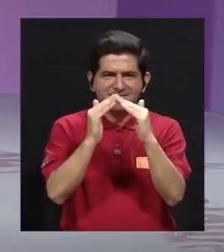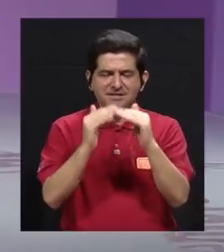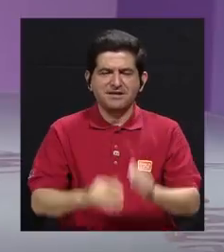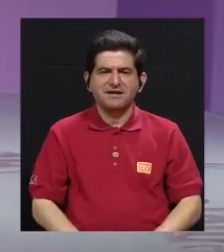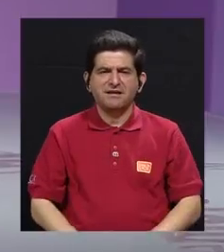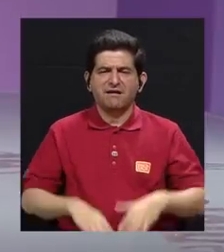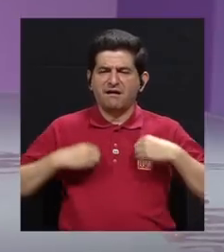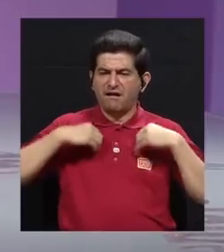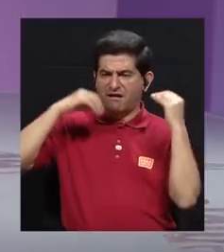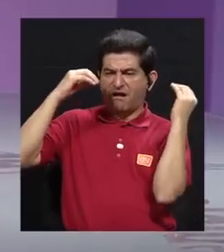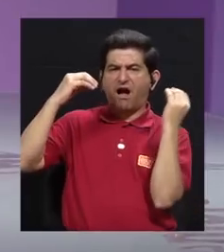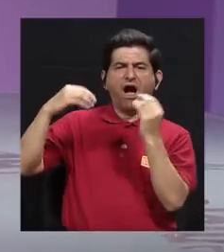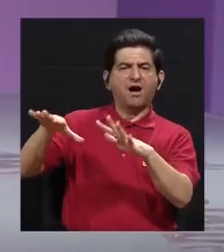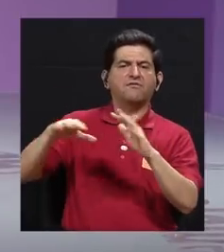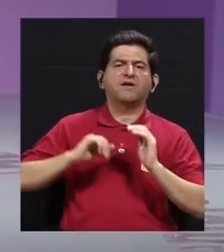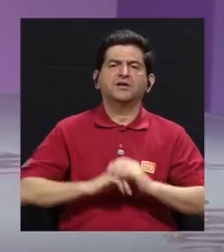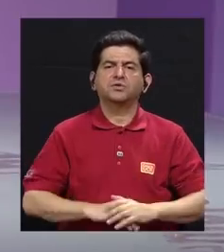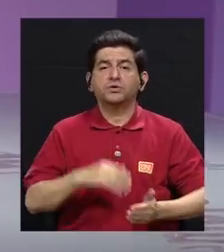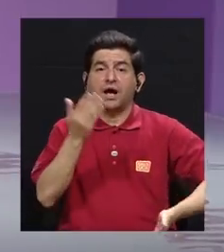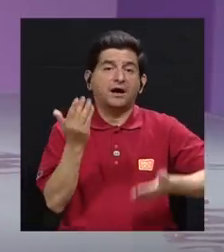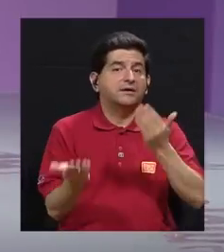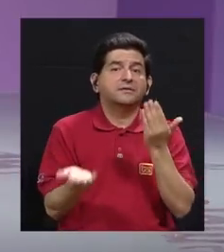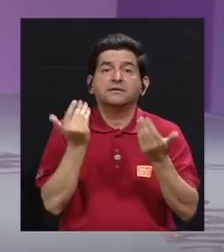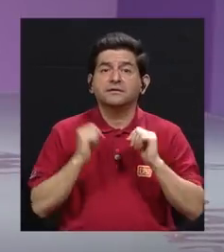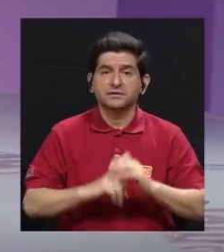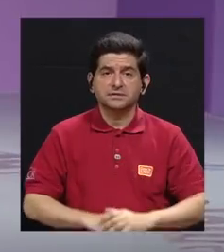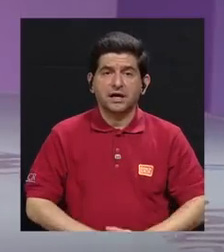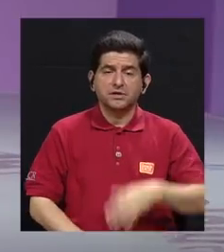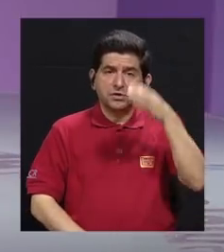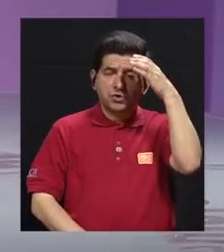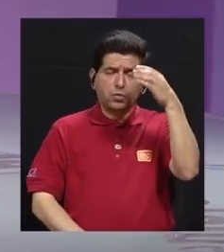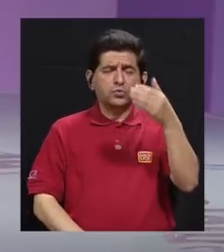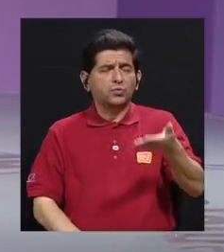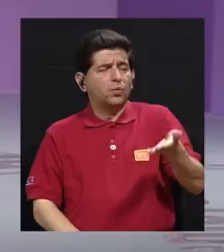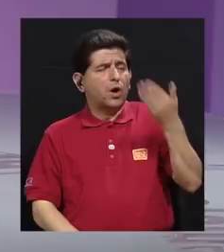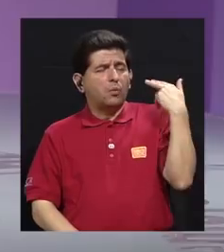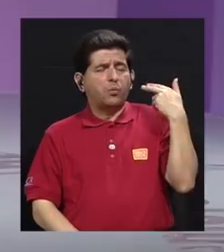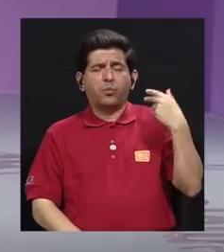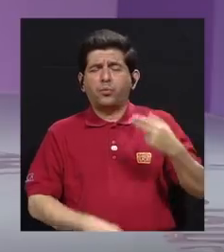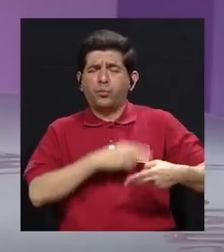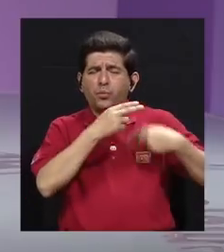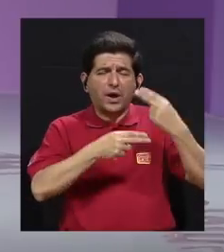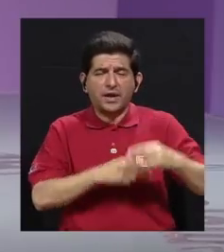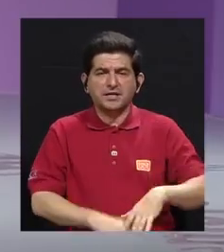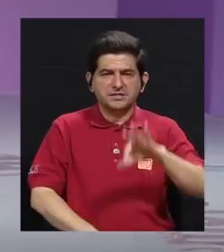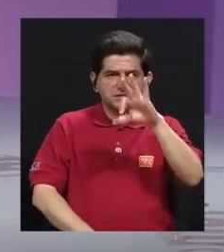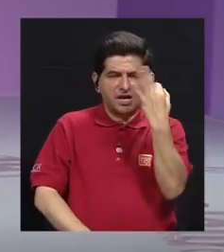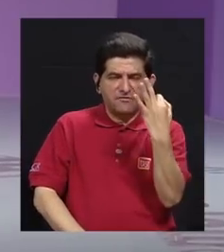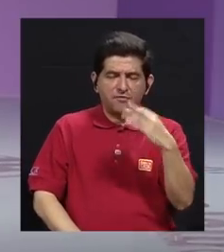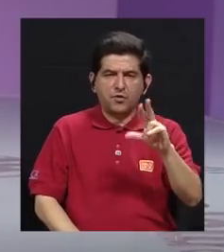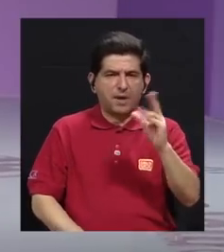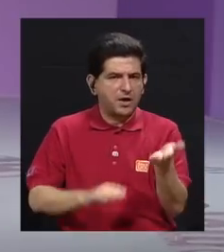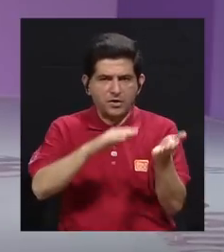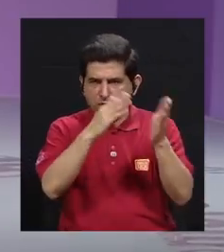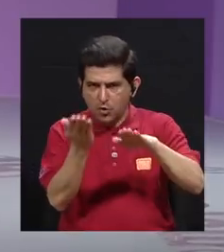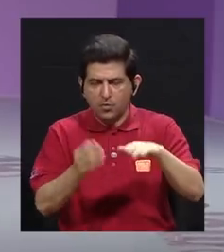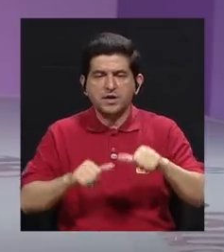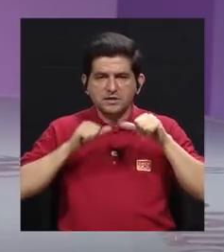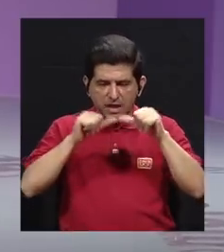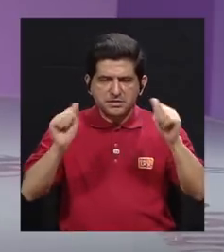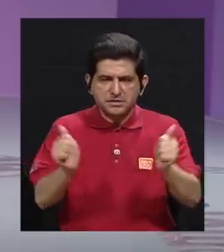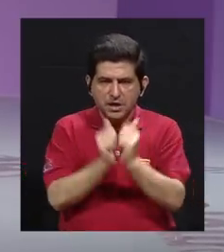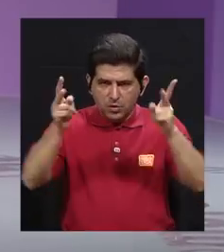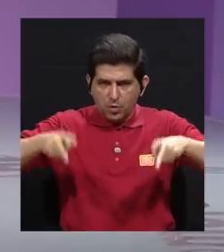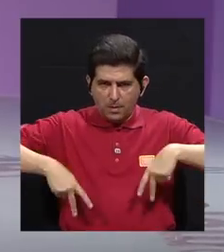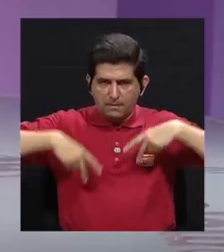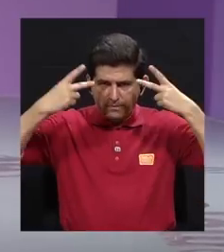Salir de la comunidad y abandonar la cultura ancestral ha sido una forma de no morir,